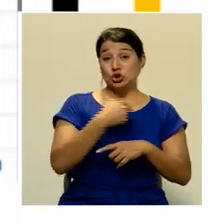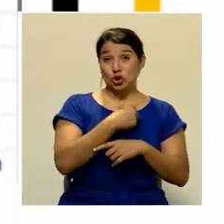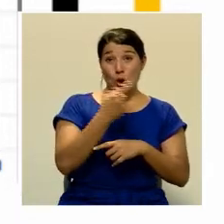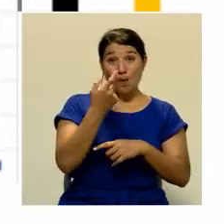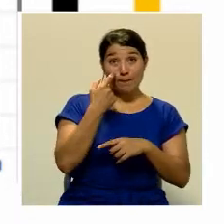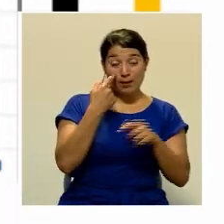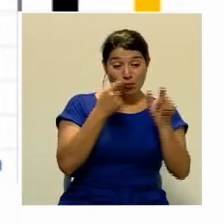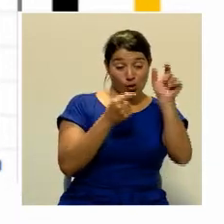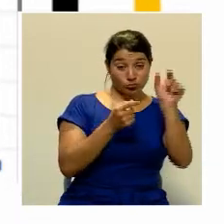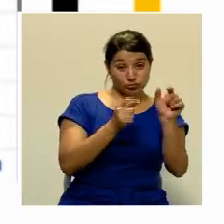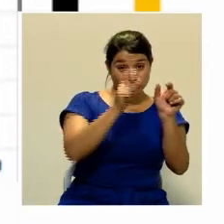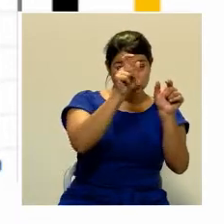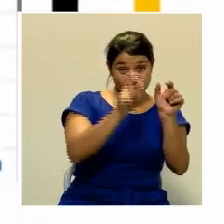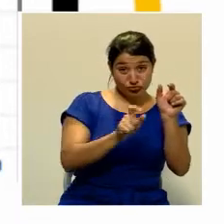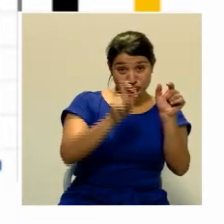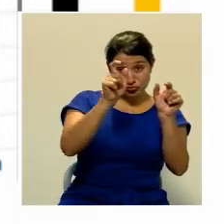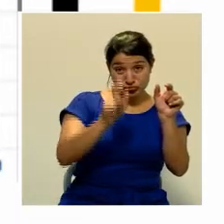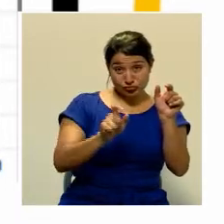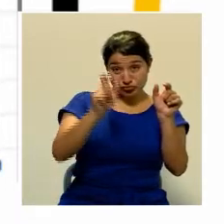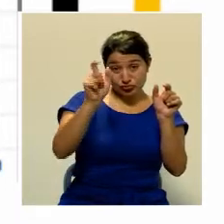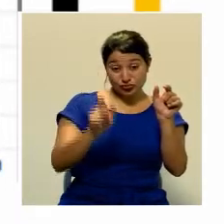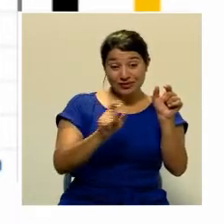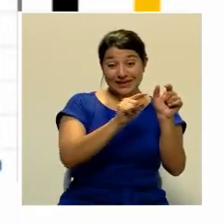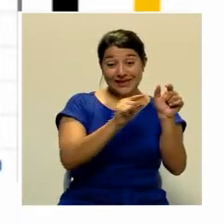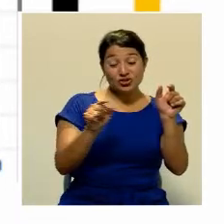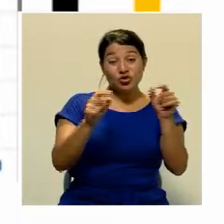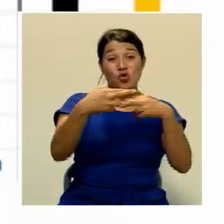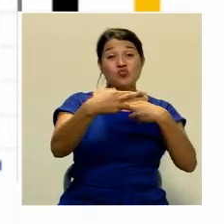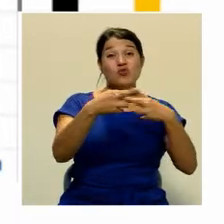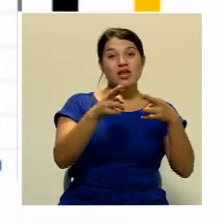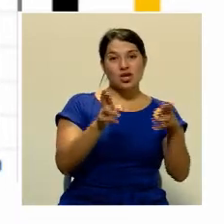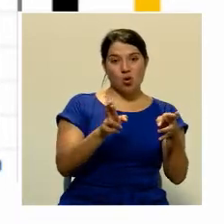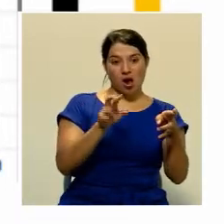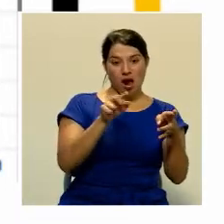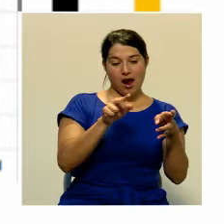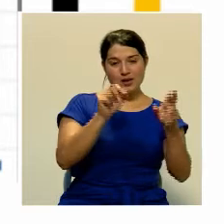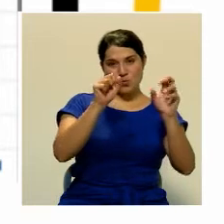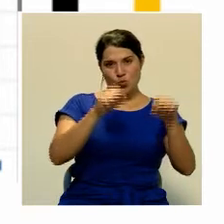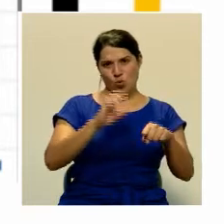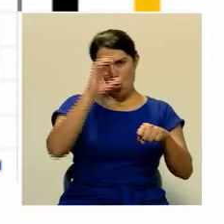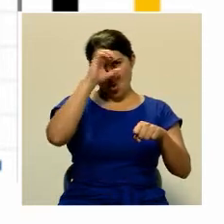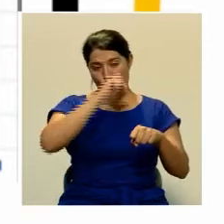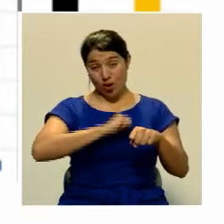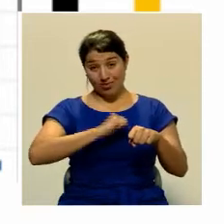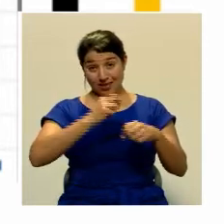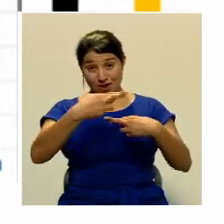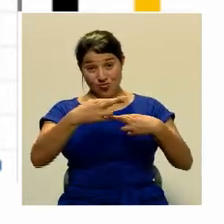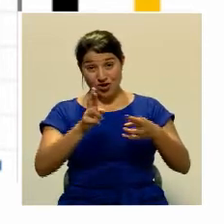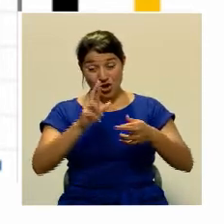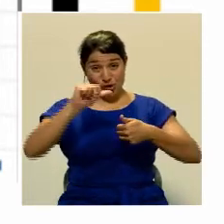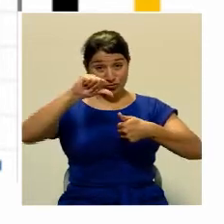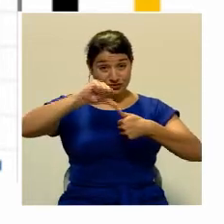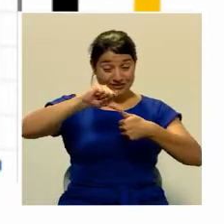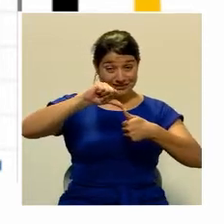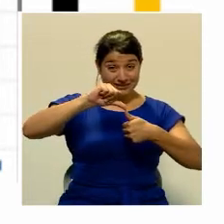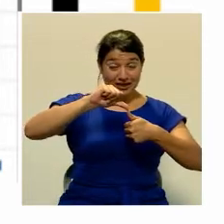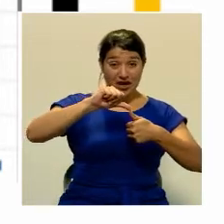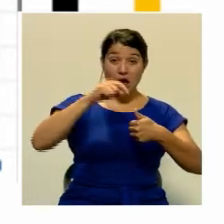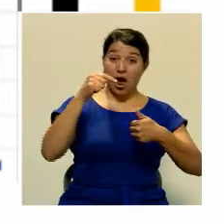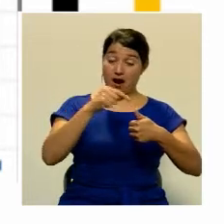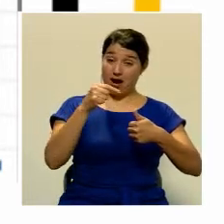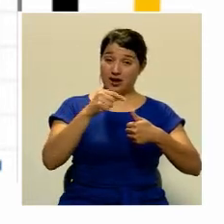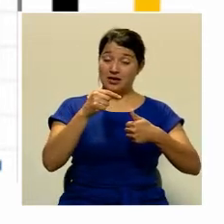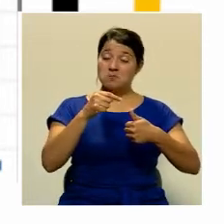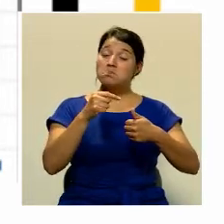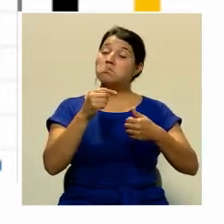están, digamos, a la izquierda de la pantalla, nos vamos a dar cuenta que la región central, digamos, se encuentra en una situación